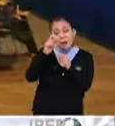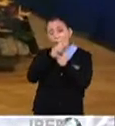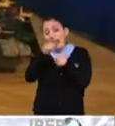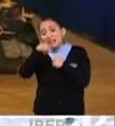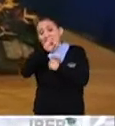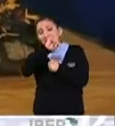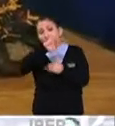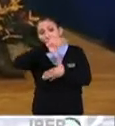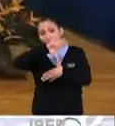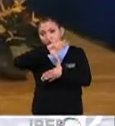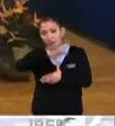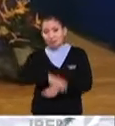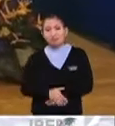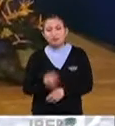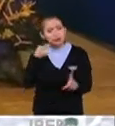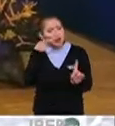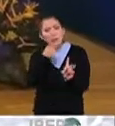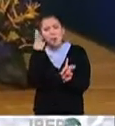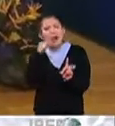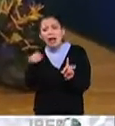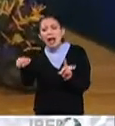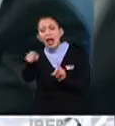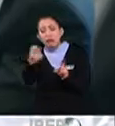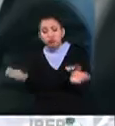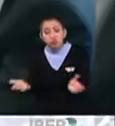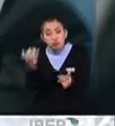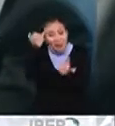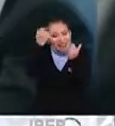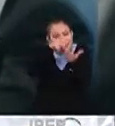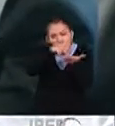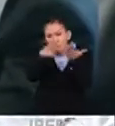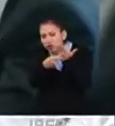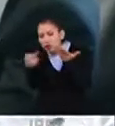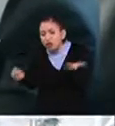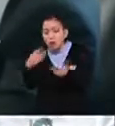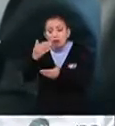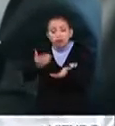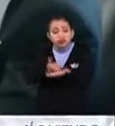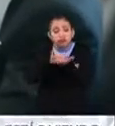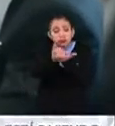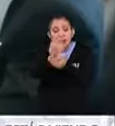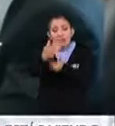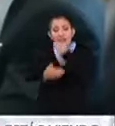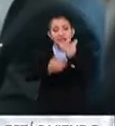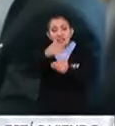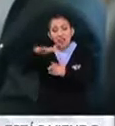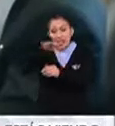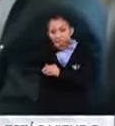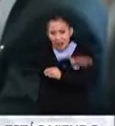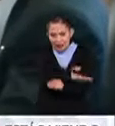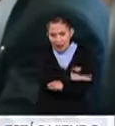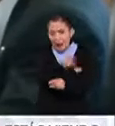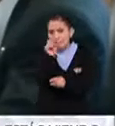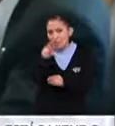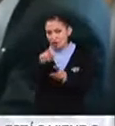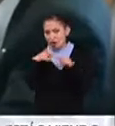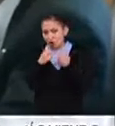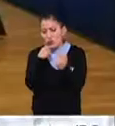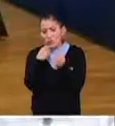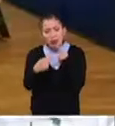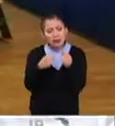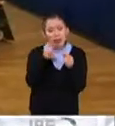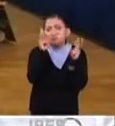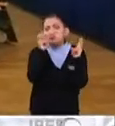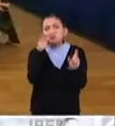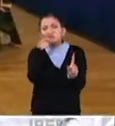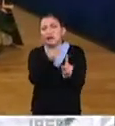países iberoamericanos. El objetivo fue impulsar las iniciativas que contribuyen en el desarrollo integral de esas áreas. En este encuentro se dialogó